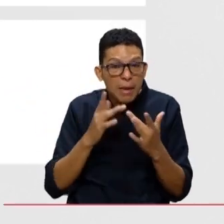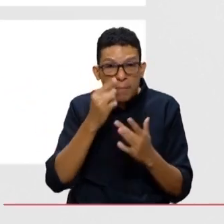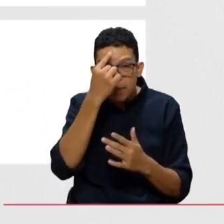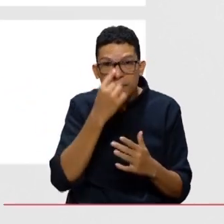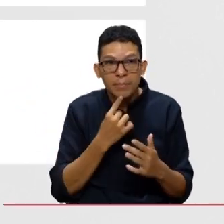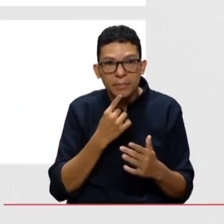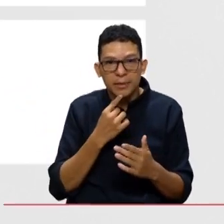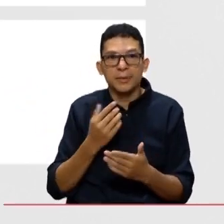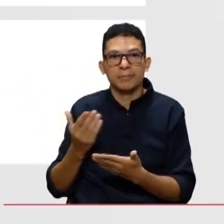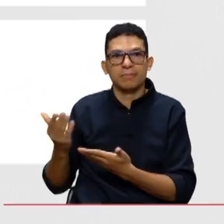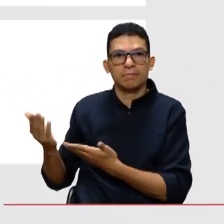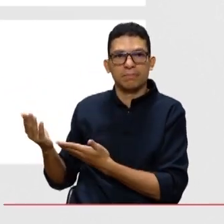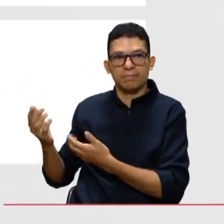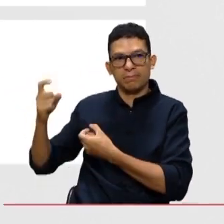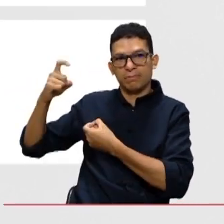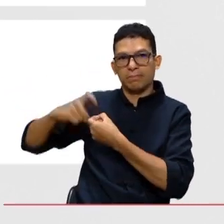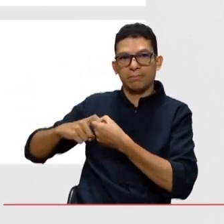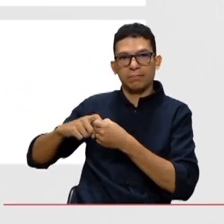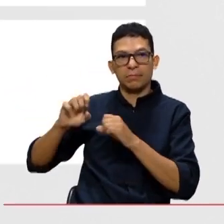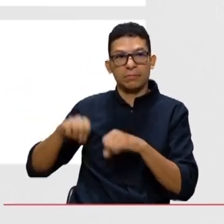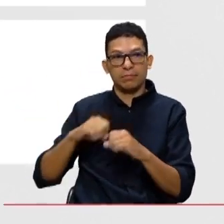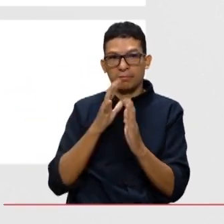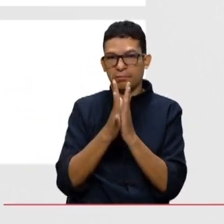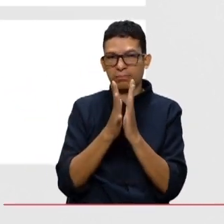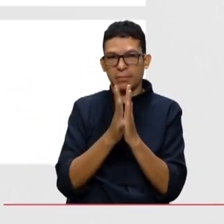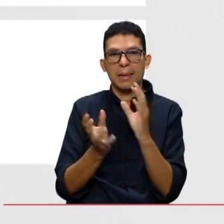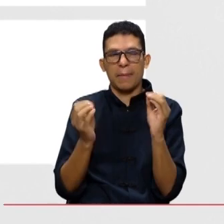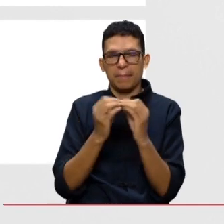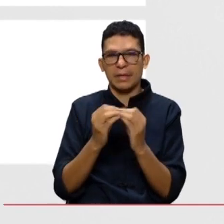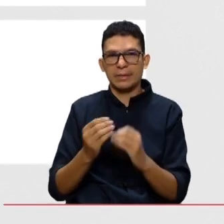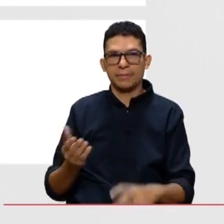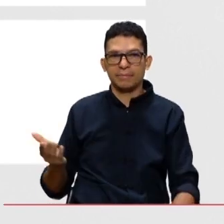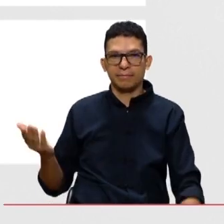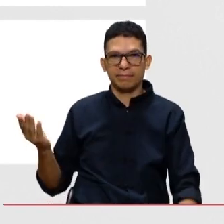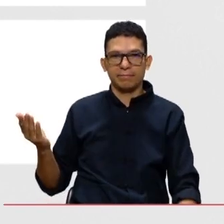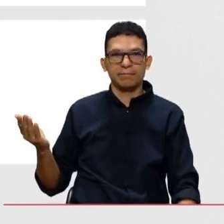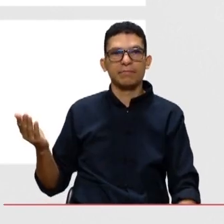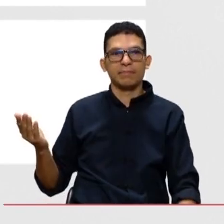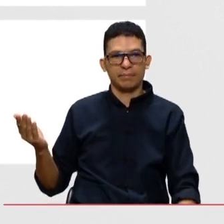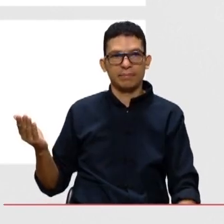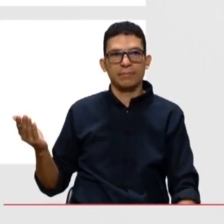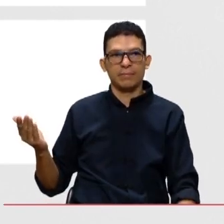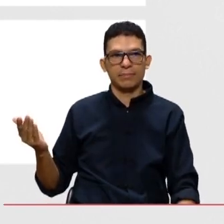Empleo Público del SENA y para conocer más información, ingrese a